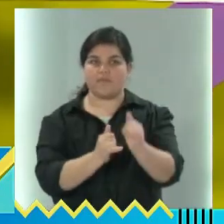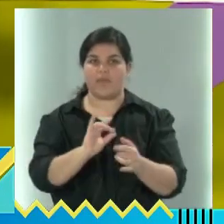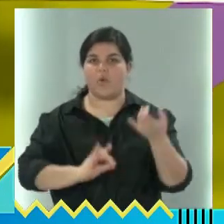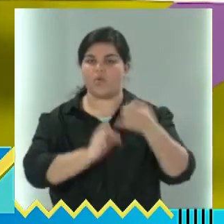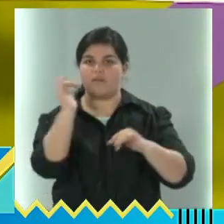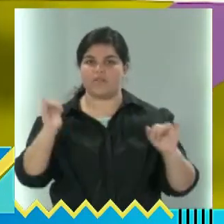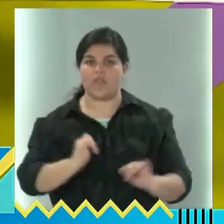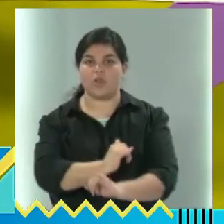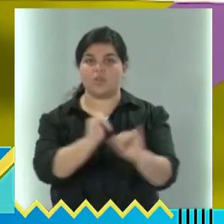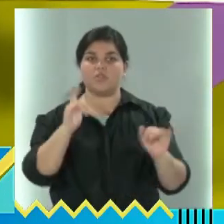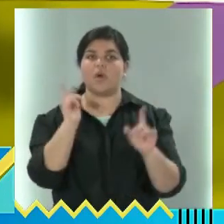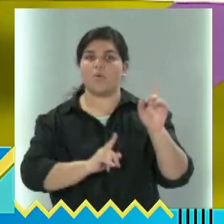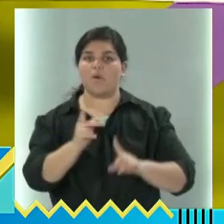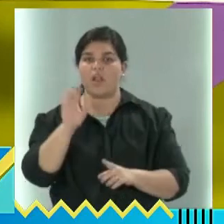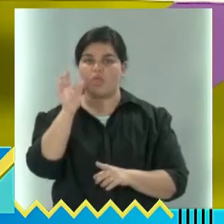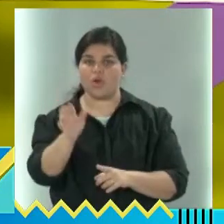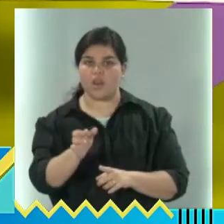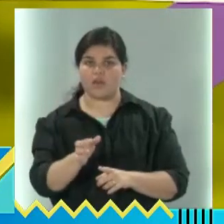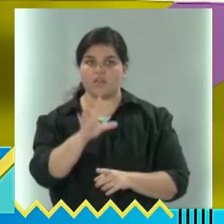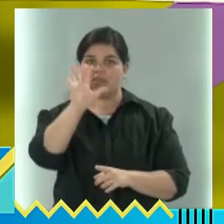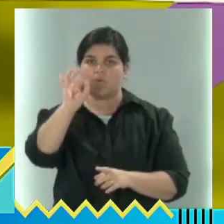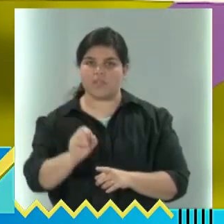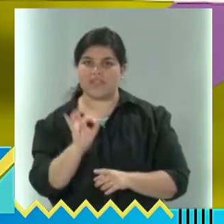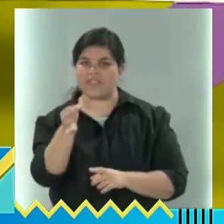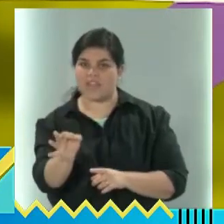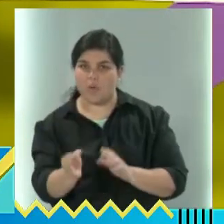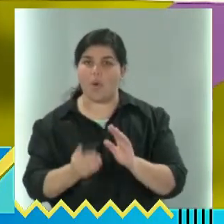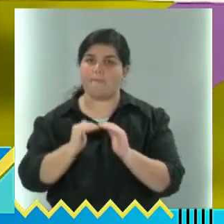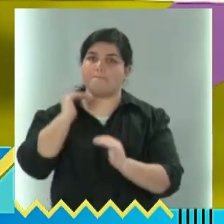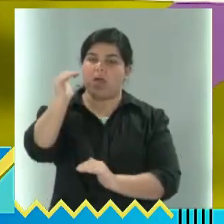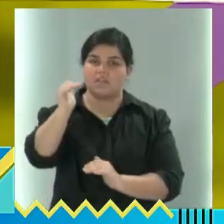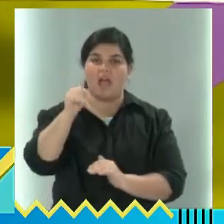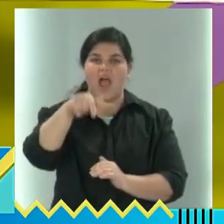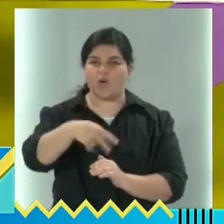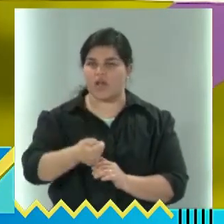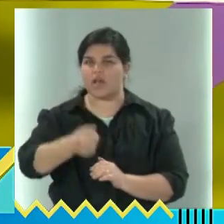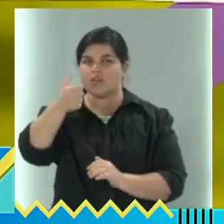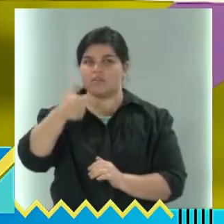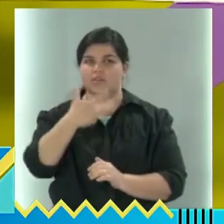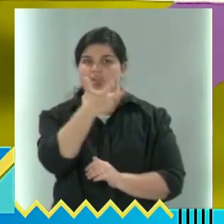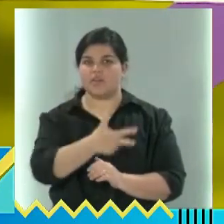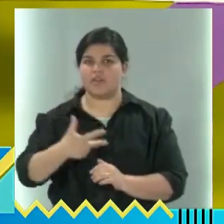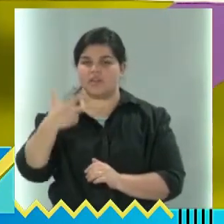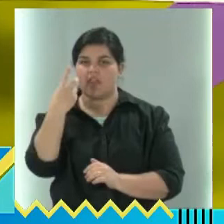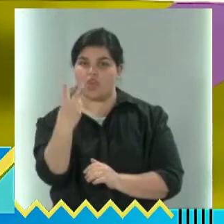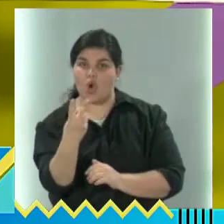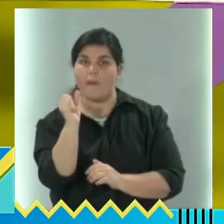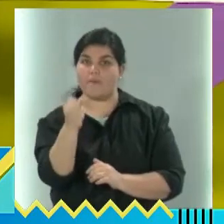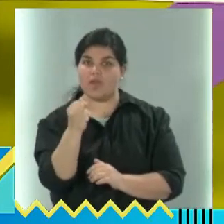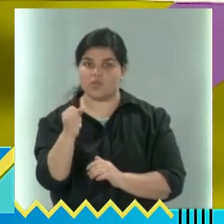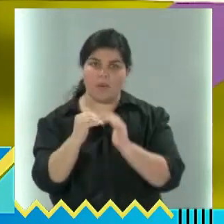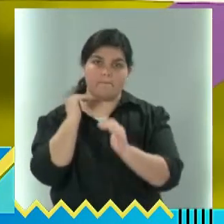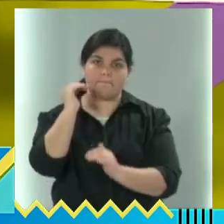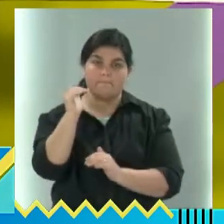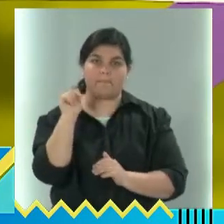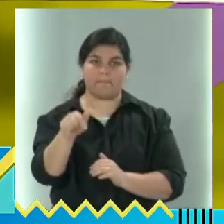Universidad Noticias es que el dólar trepó 50 centavos más, ya está superando por primera vez los 32 pesos, otro tema que de